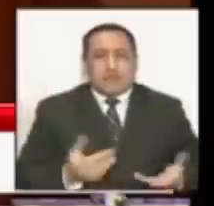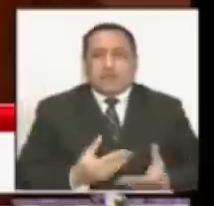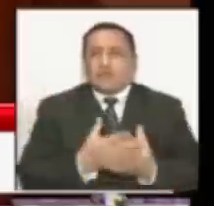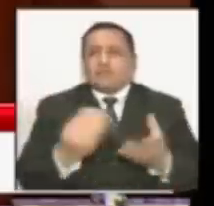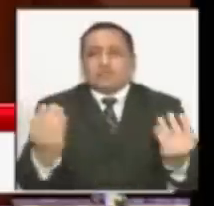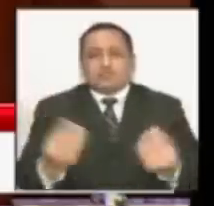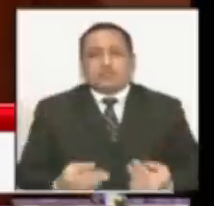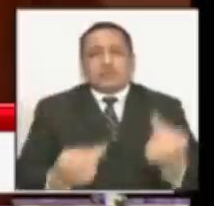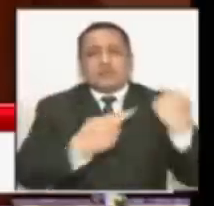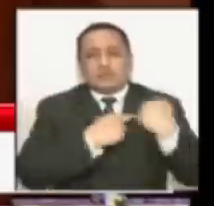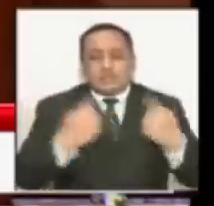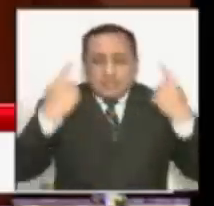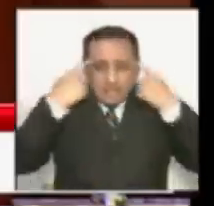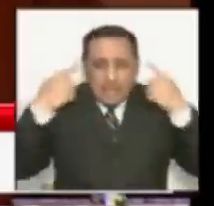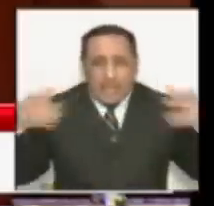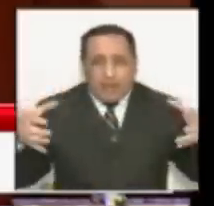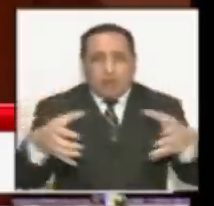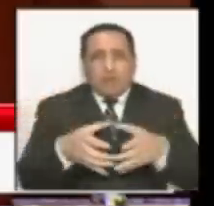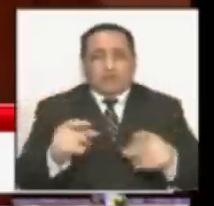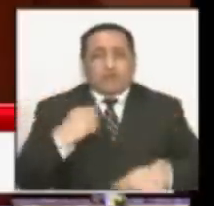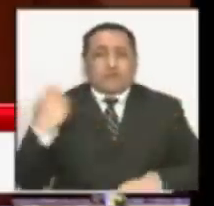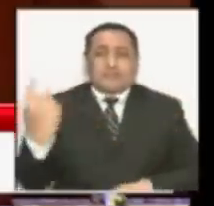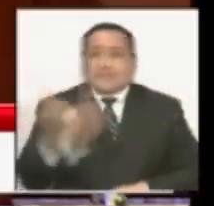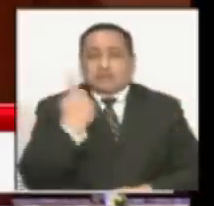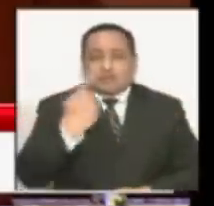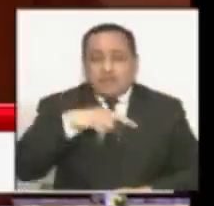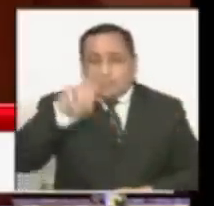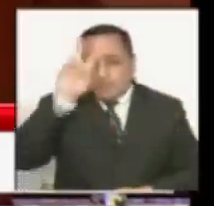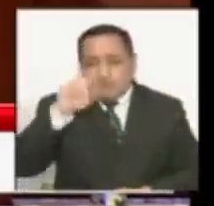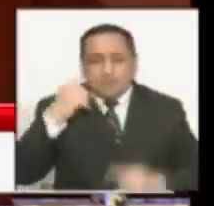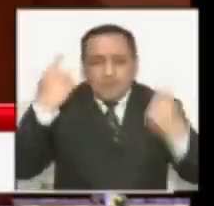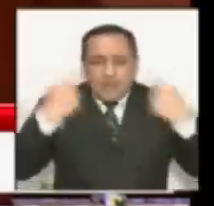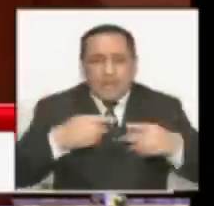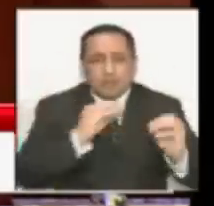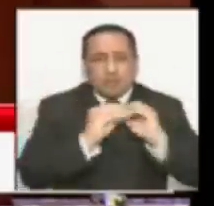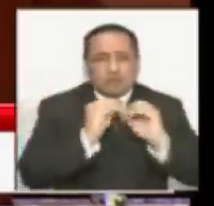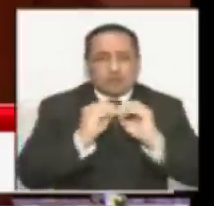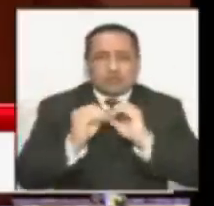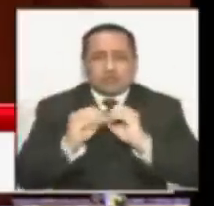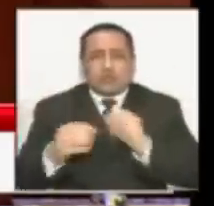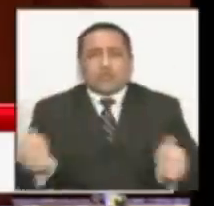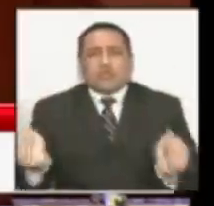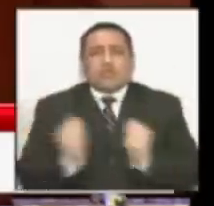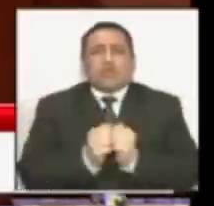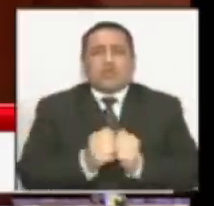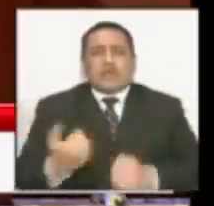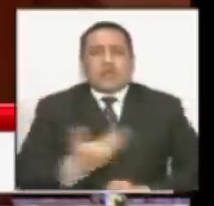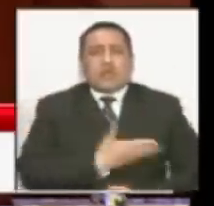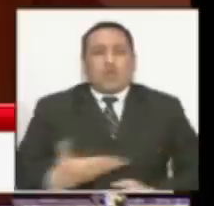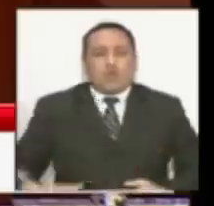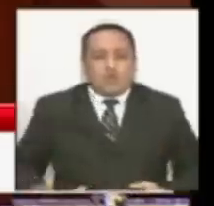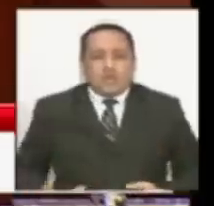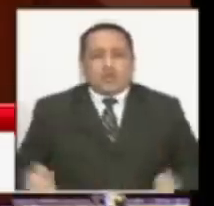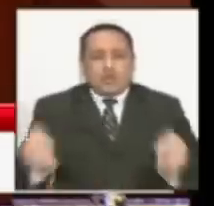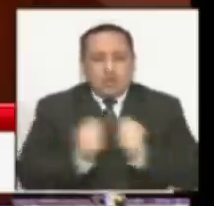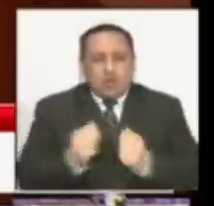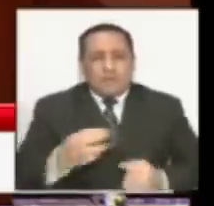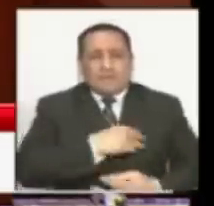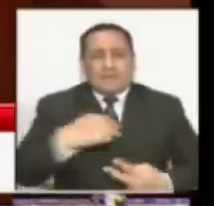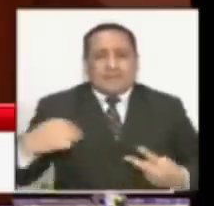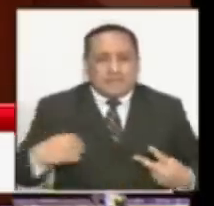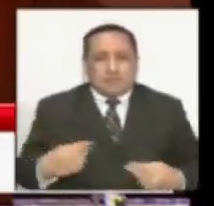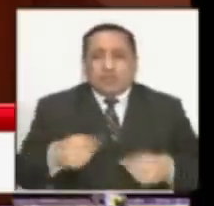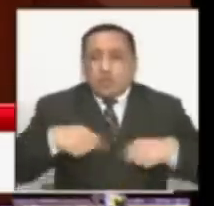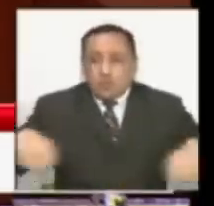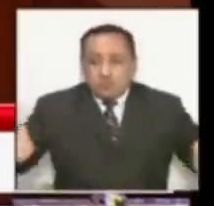los representantes del Acuerdo Nacional para diseñar conjuntamente con el Gobierno, con el Poder Ejecutivo